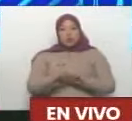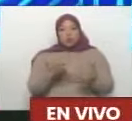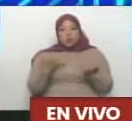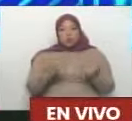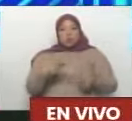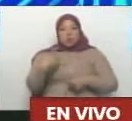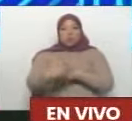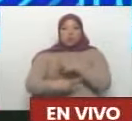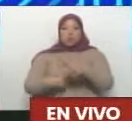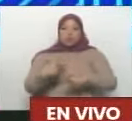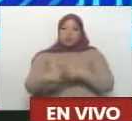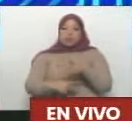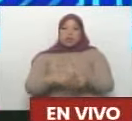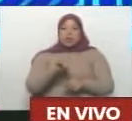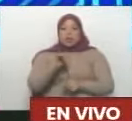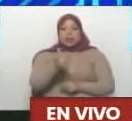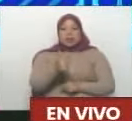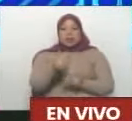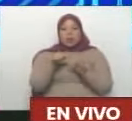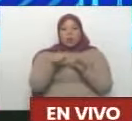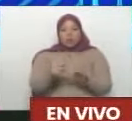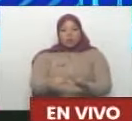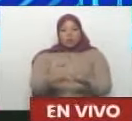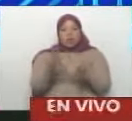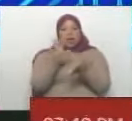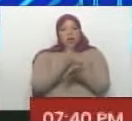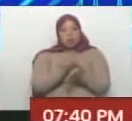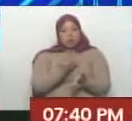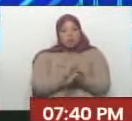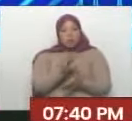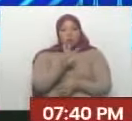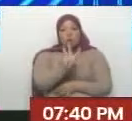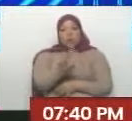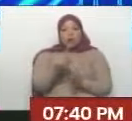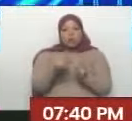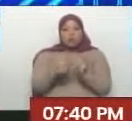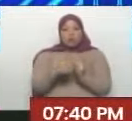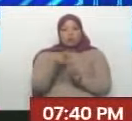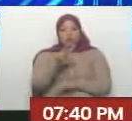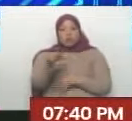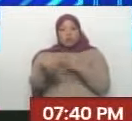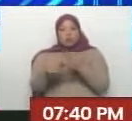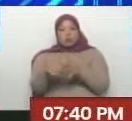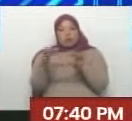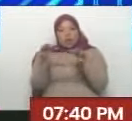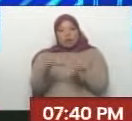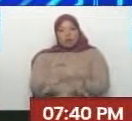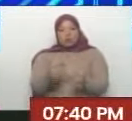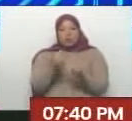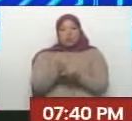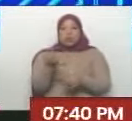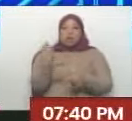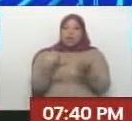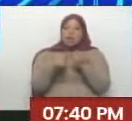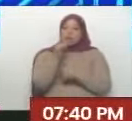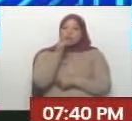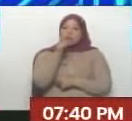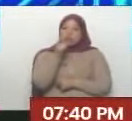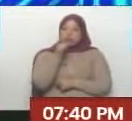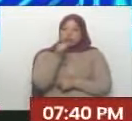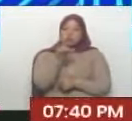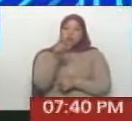que la producción crecerá un 10% si se mantiene el alivio y un 4.3% si se reanudan las sanciones y el chantaje